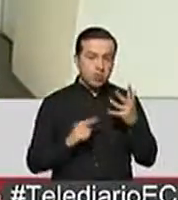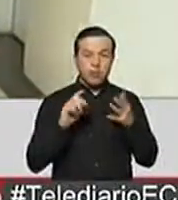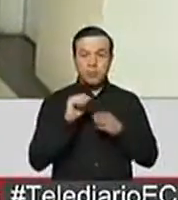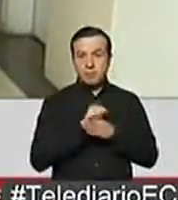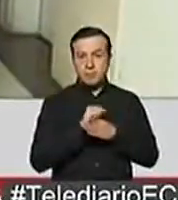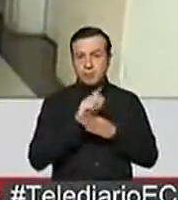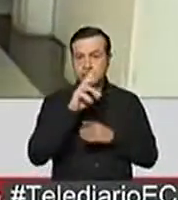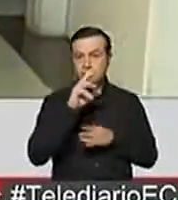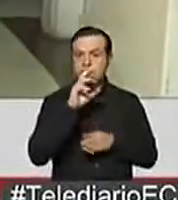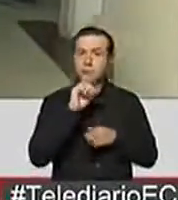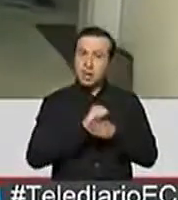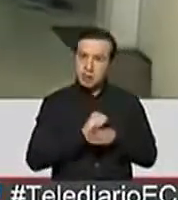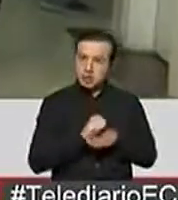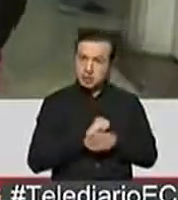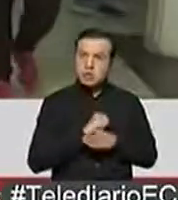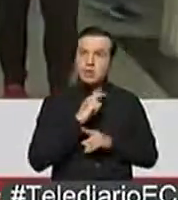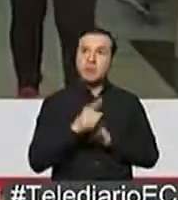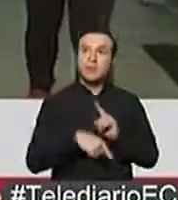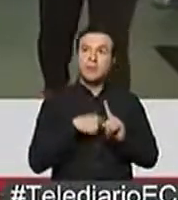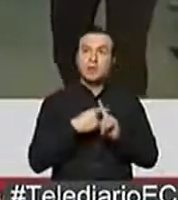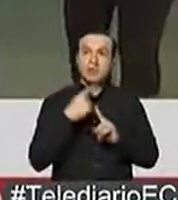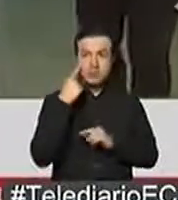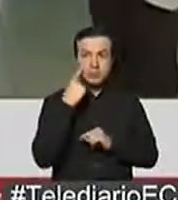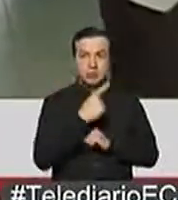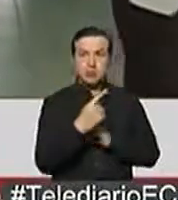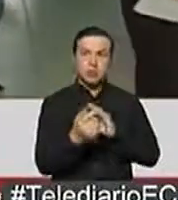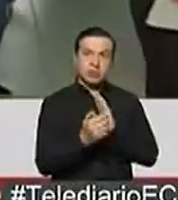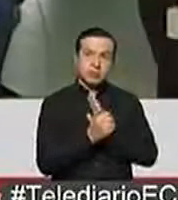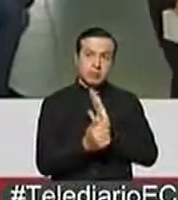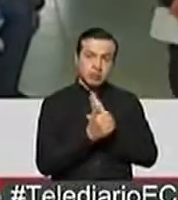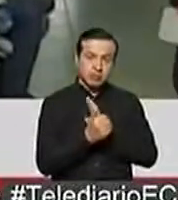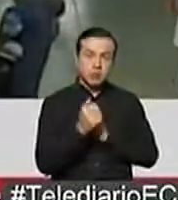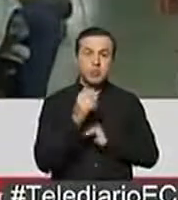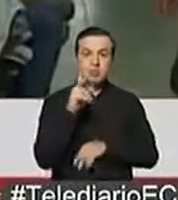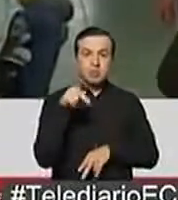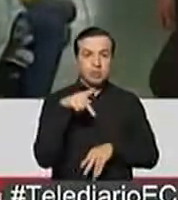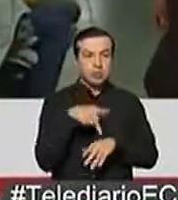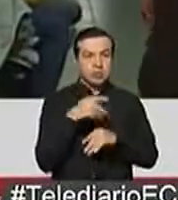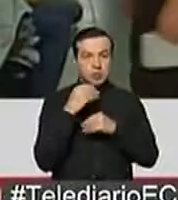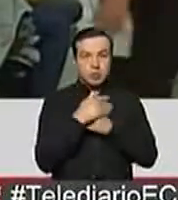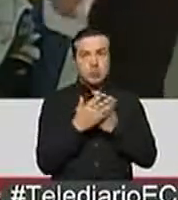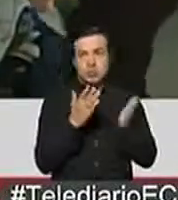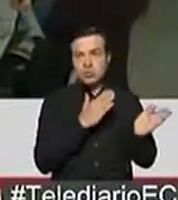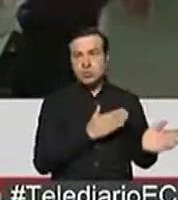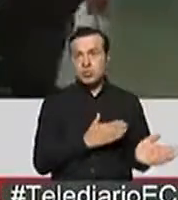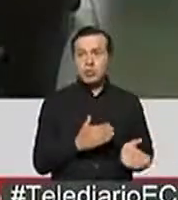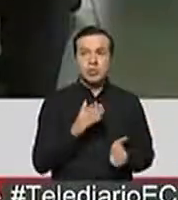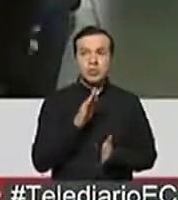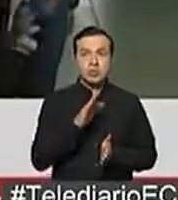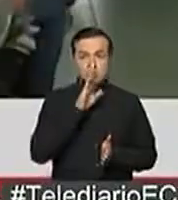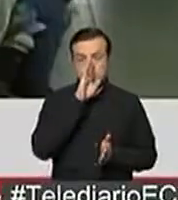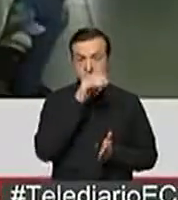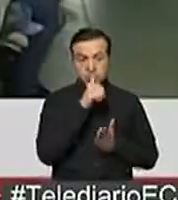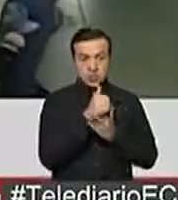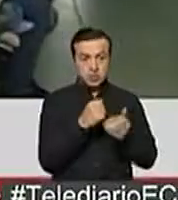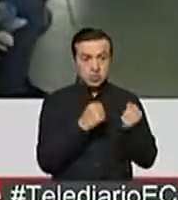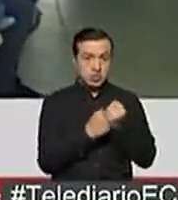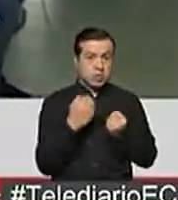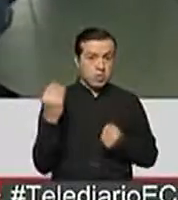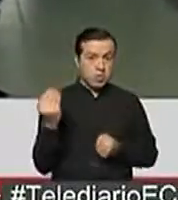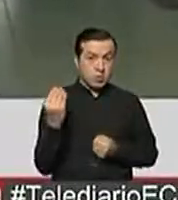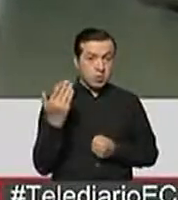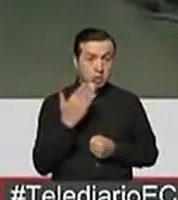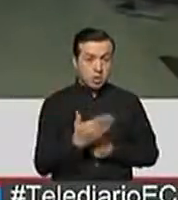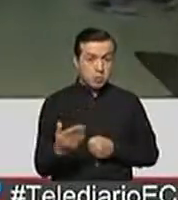práctica, también se realizarán charlas por parte de profesionales, lo cual sí permitirá que los adolescentes